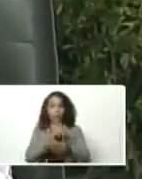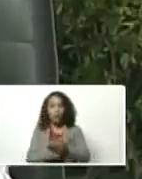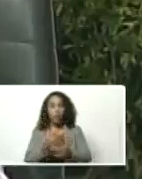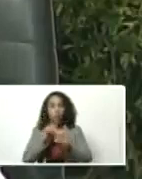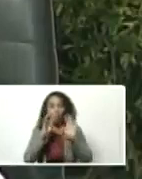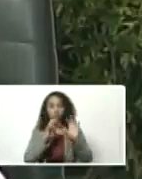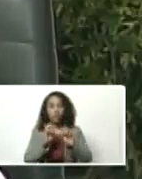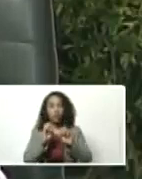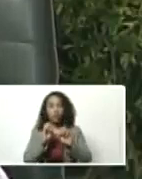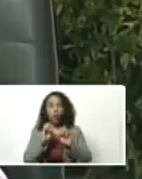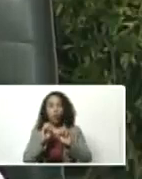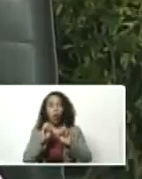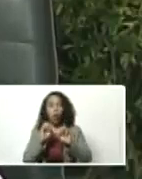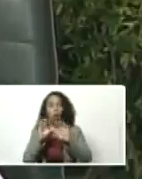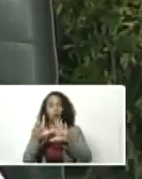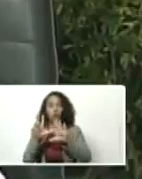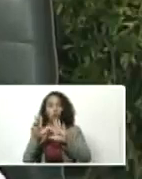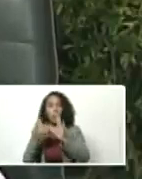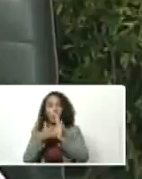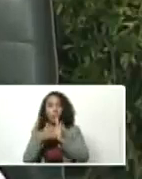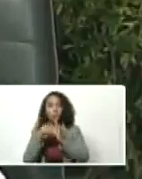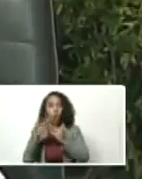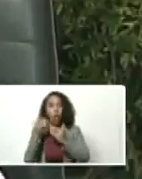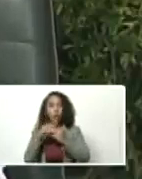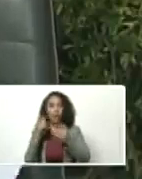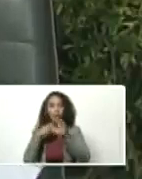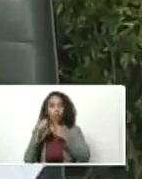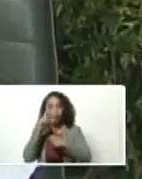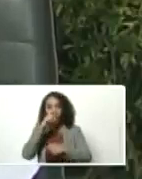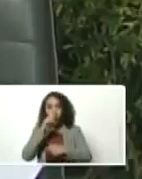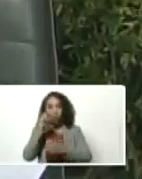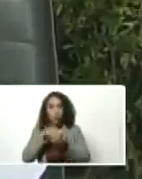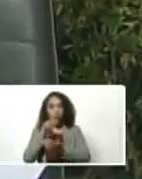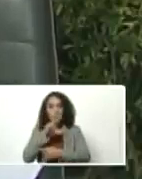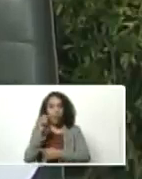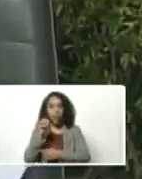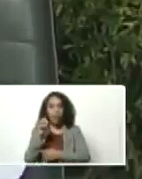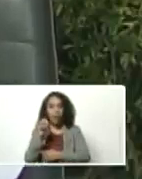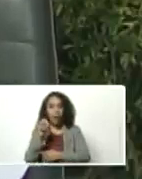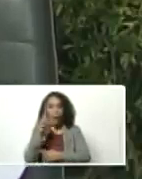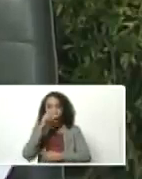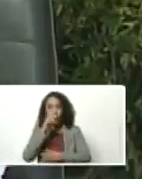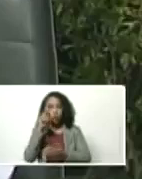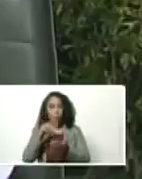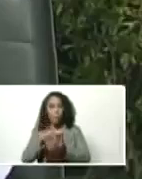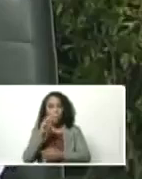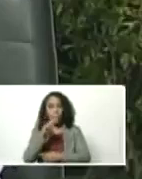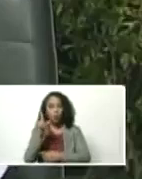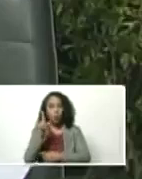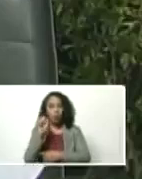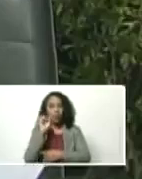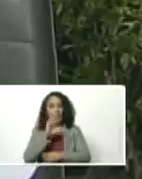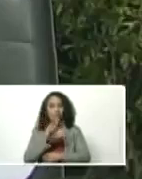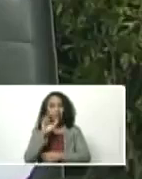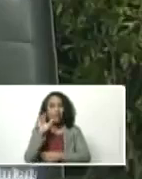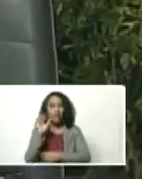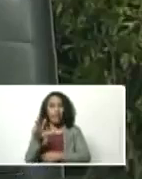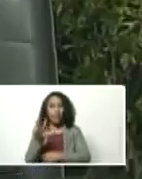13.908.000 dólares que se vendieron en el año 2020, en el año 2021 se vendieron